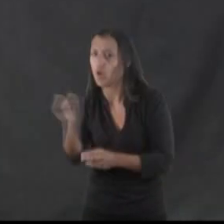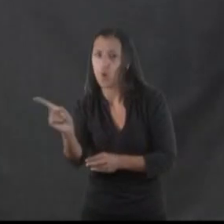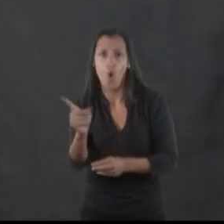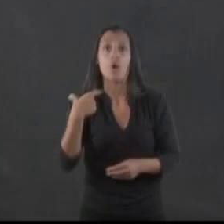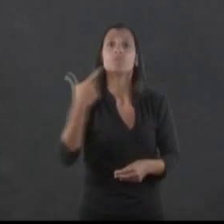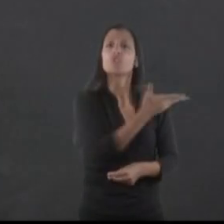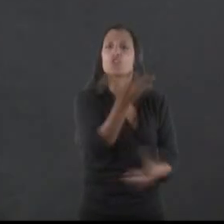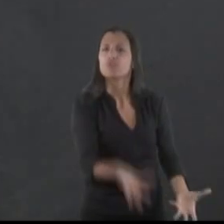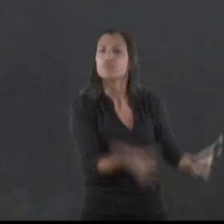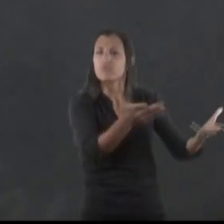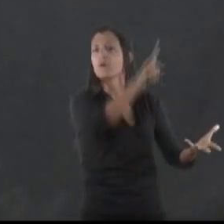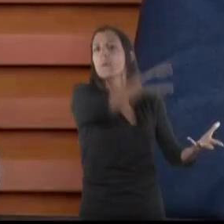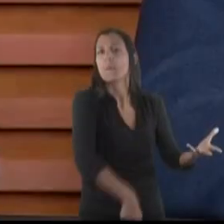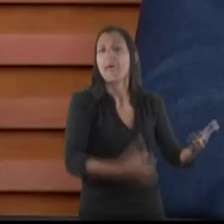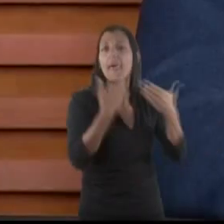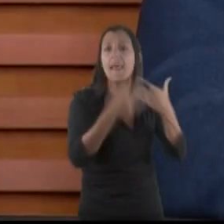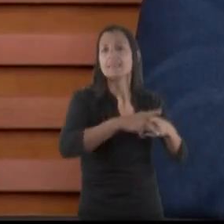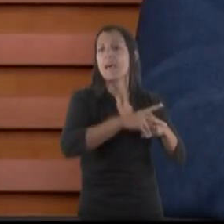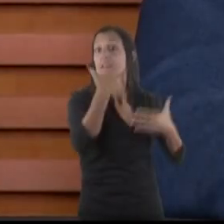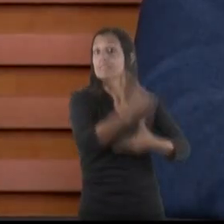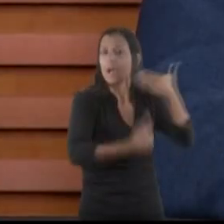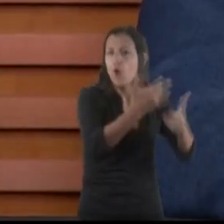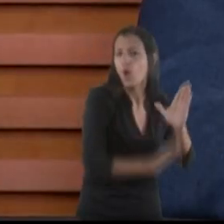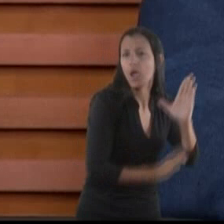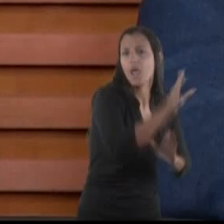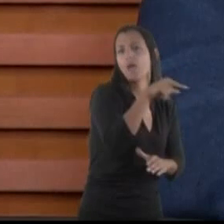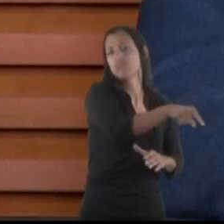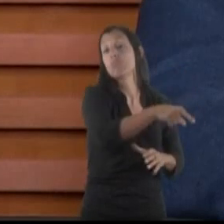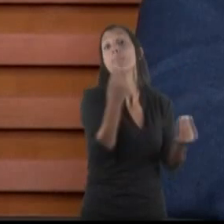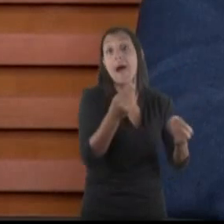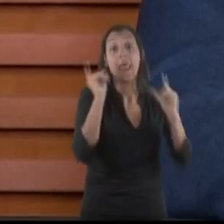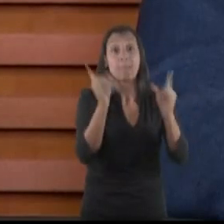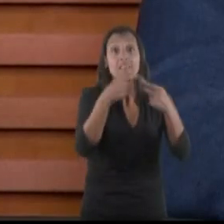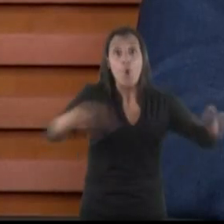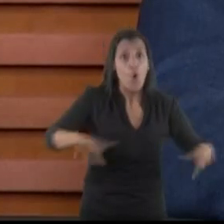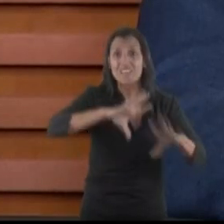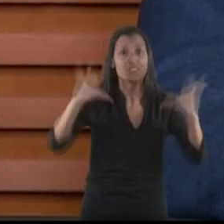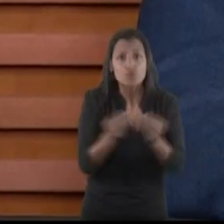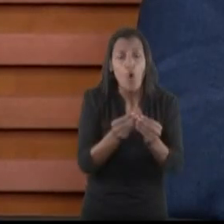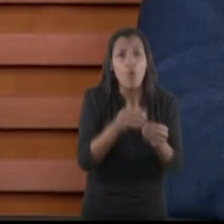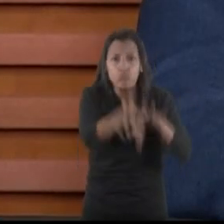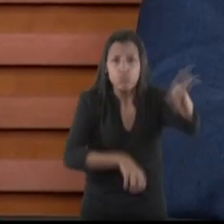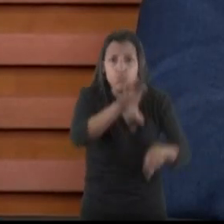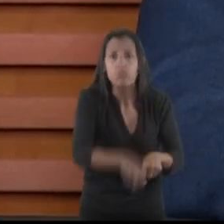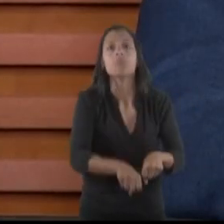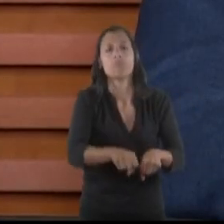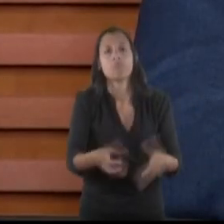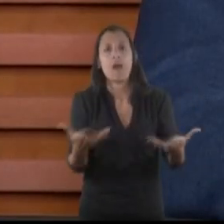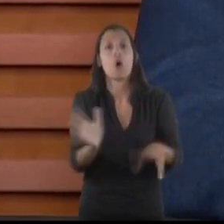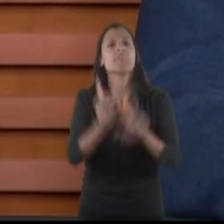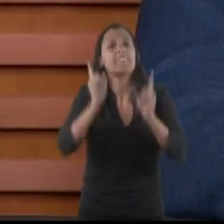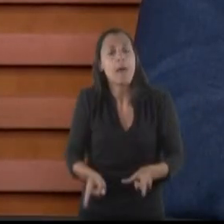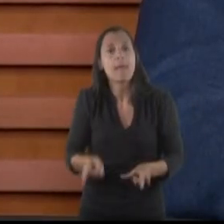sabido desarrollar la tecnología para extraer todas esas riquezas. Y son las sociedades que han aprovechado